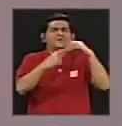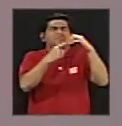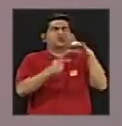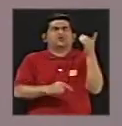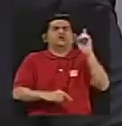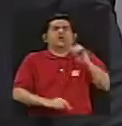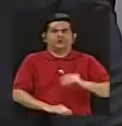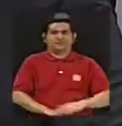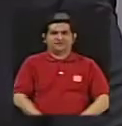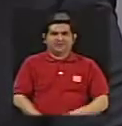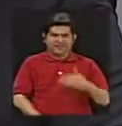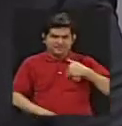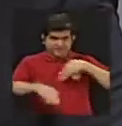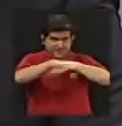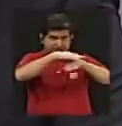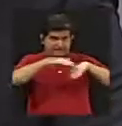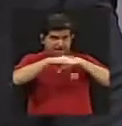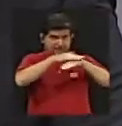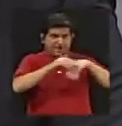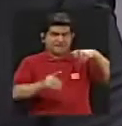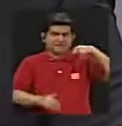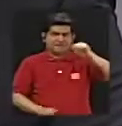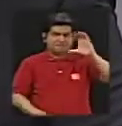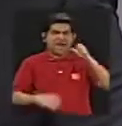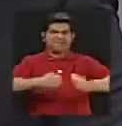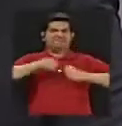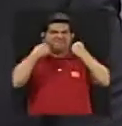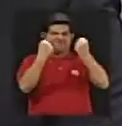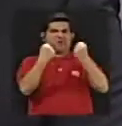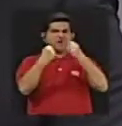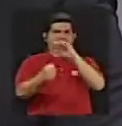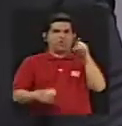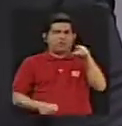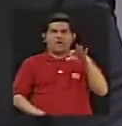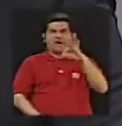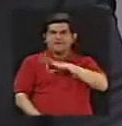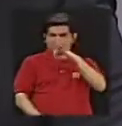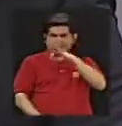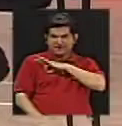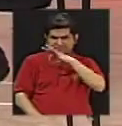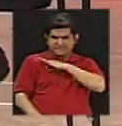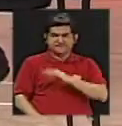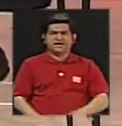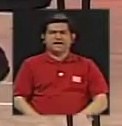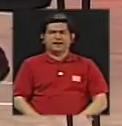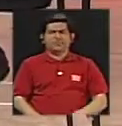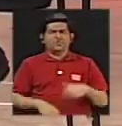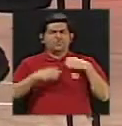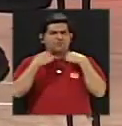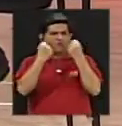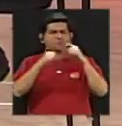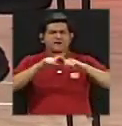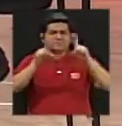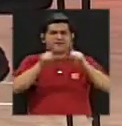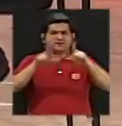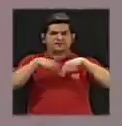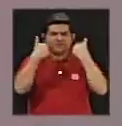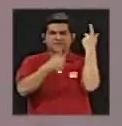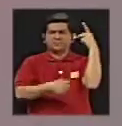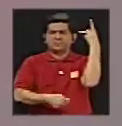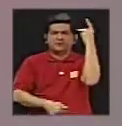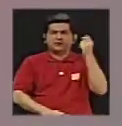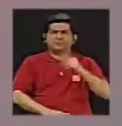¿Tenía una base del PAC, digamos, fuerte, o se nutrió también con mucho vigor de otras fuerzas políticas?